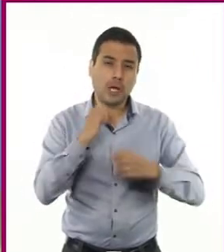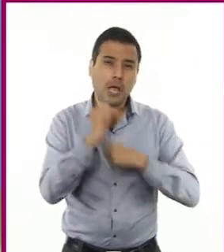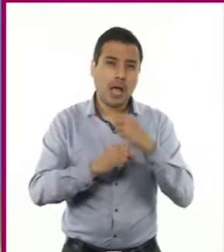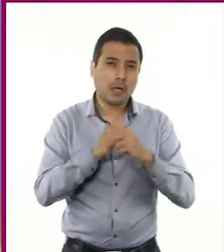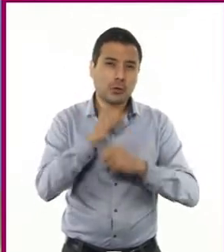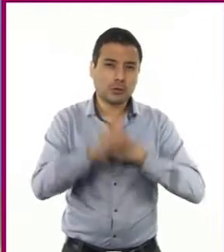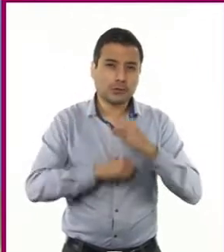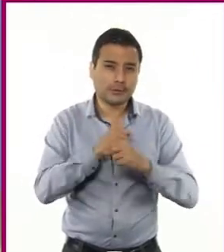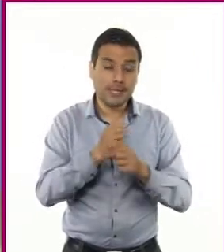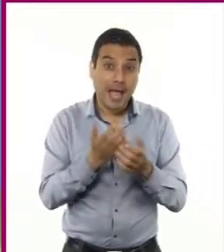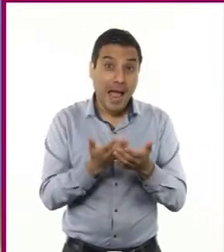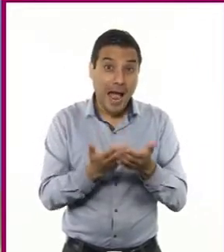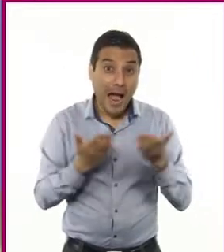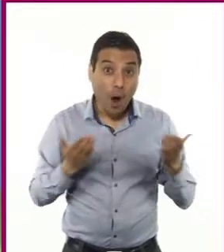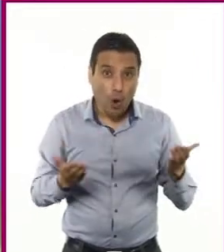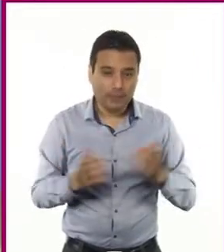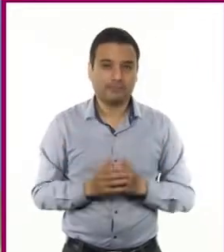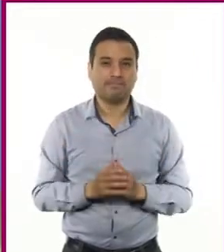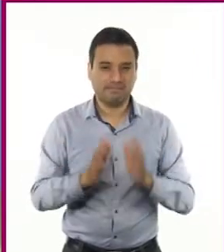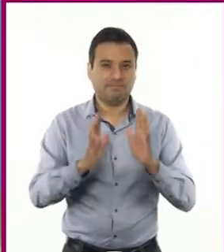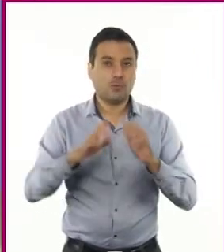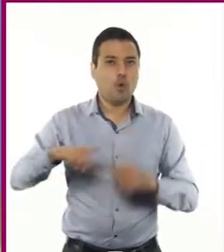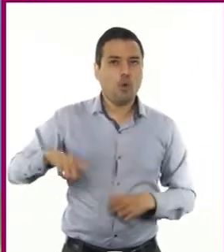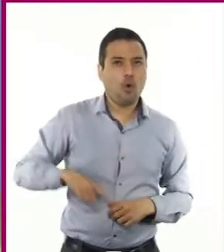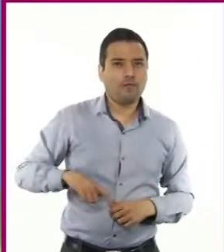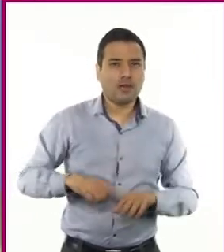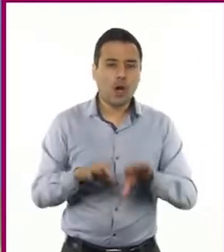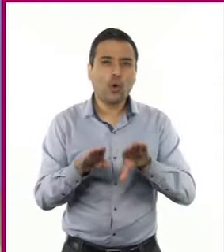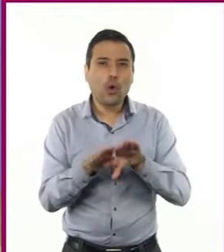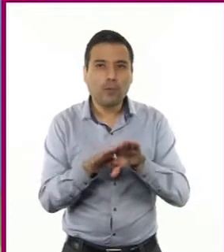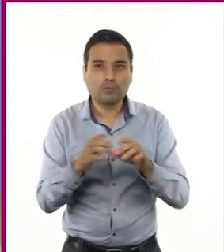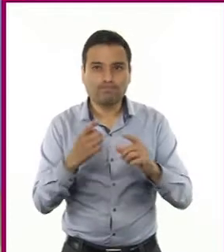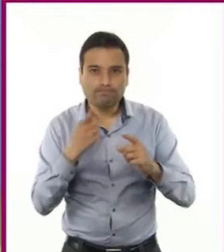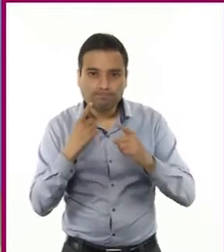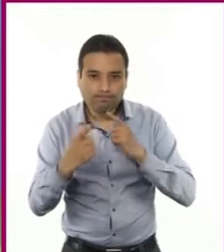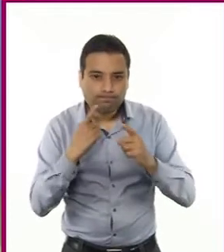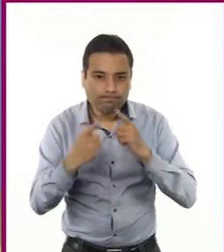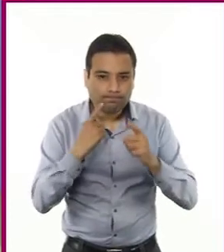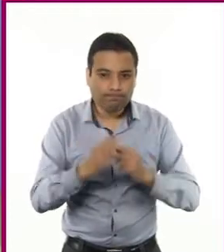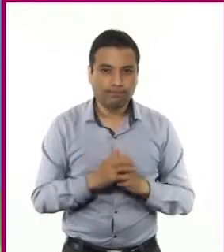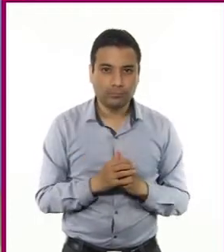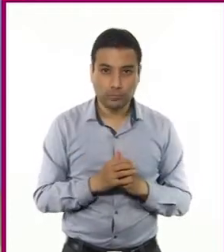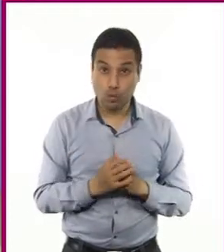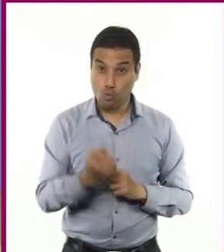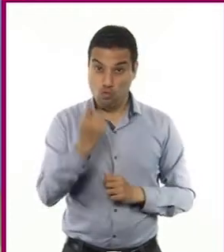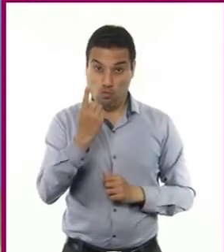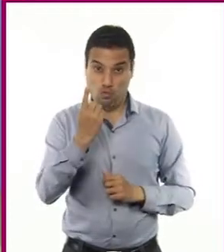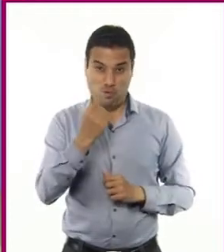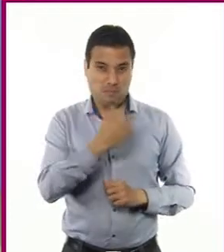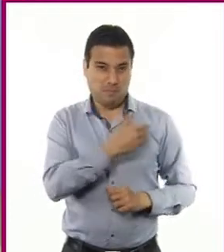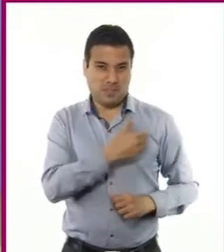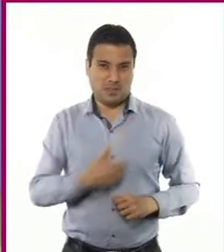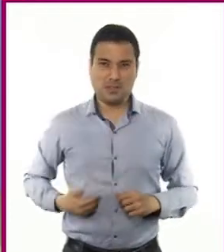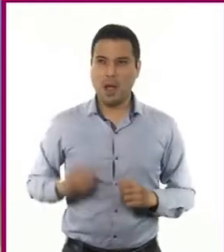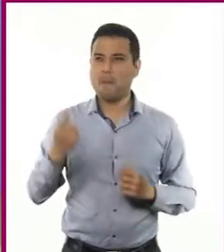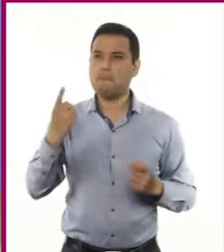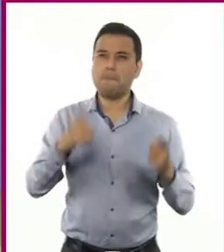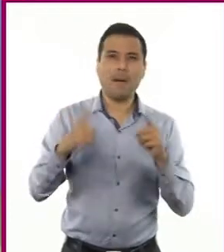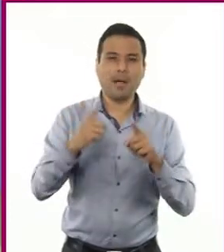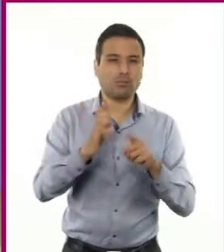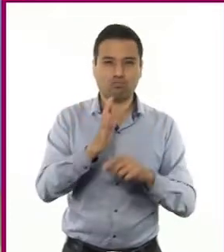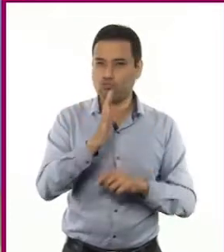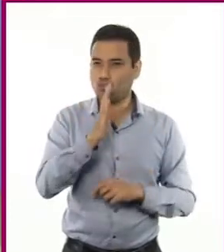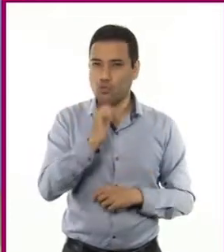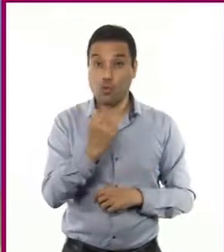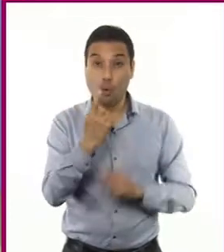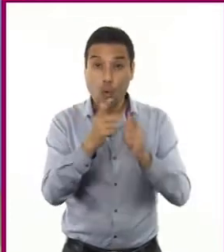Ahora más que nunca, gobernar es dialogar. La fuerza de la nación no puede venir ya de un solo punto de vista, de un solo partido